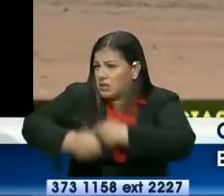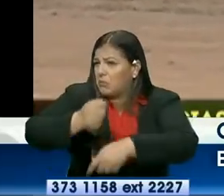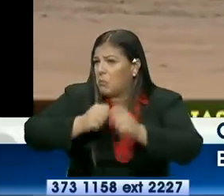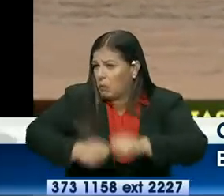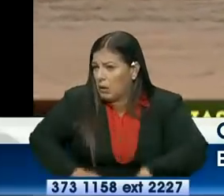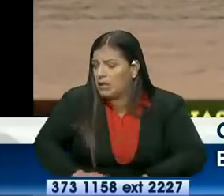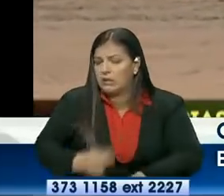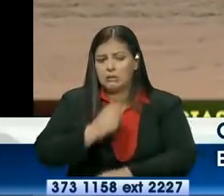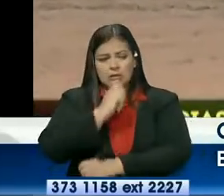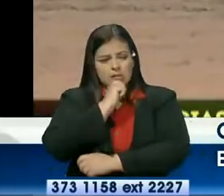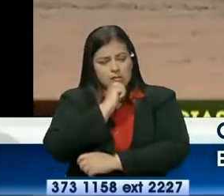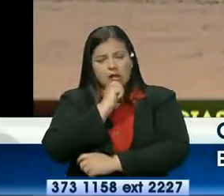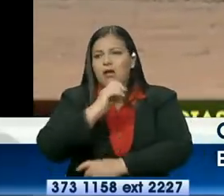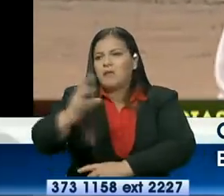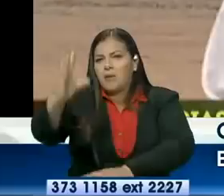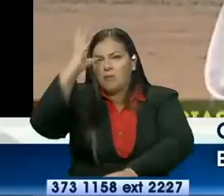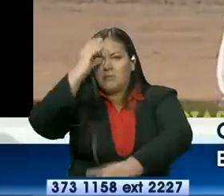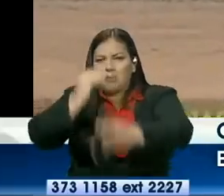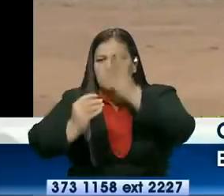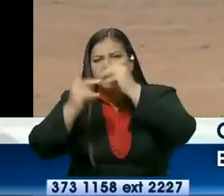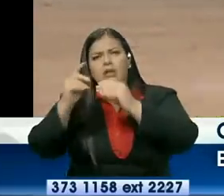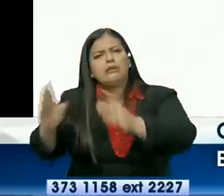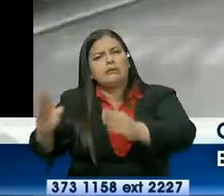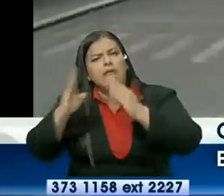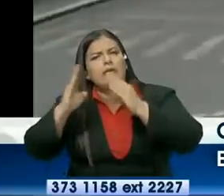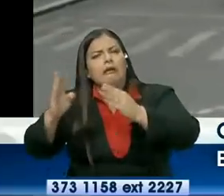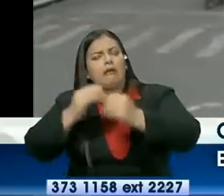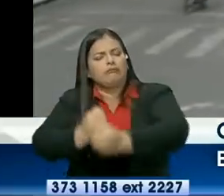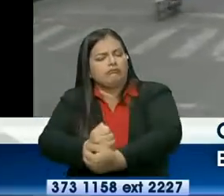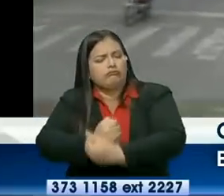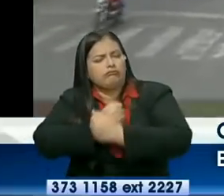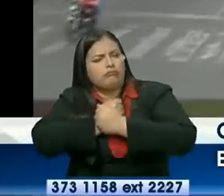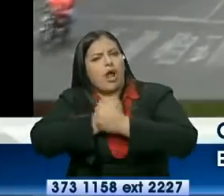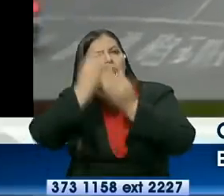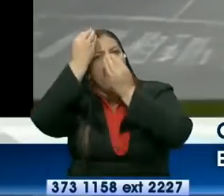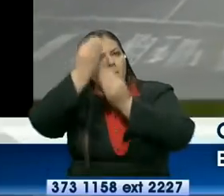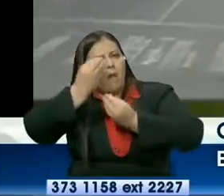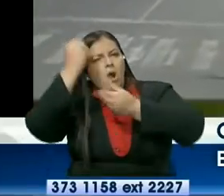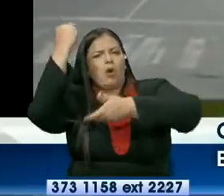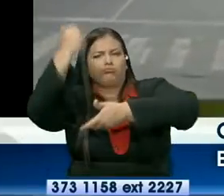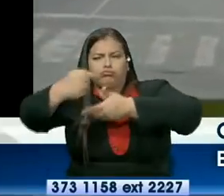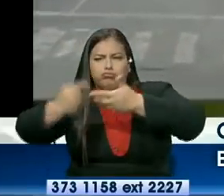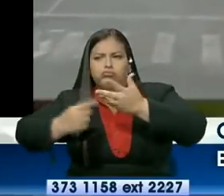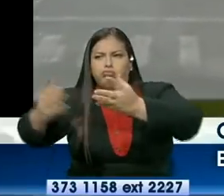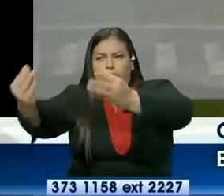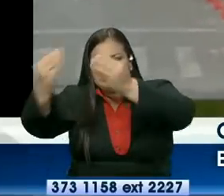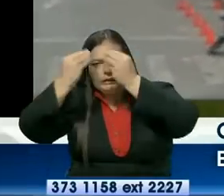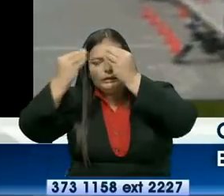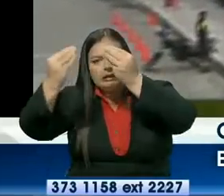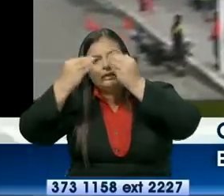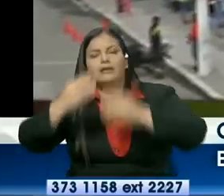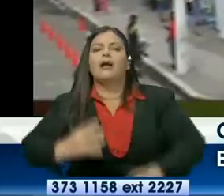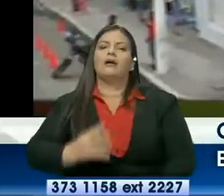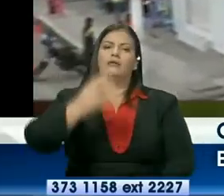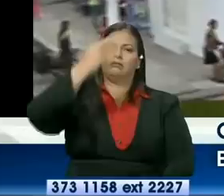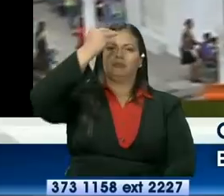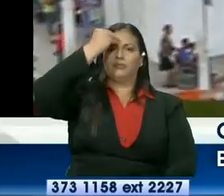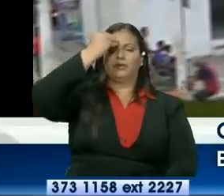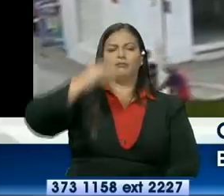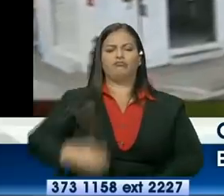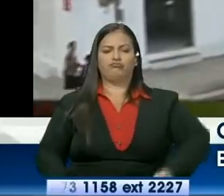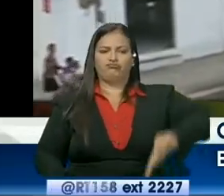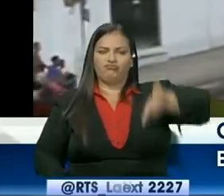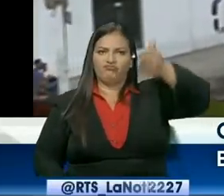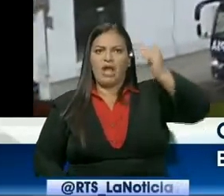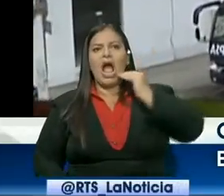amor nos enseñaron muchos valores. Otro de los aspectos importantes que tiene nuestro Cantón Simón Bolívar en la actualidad es